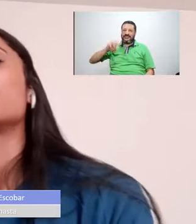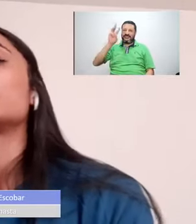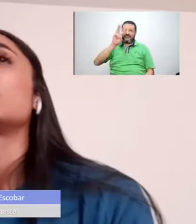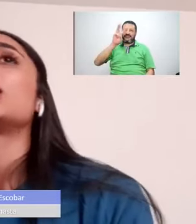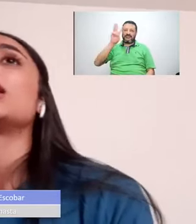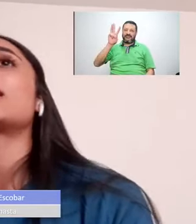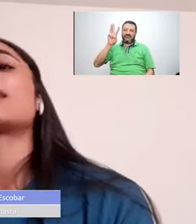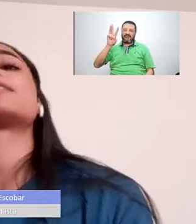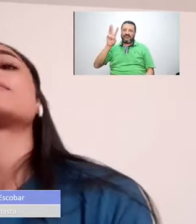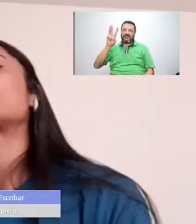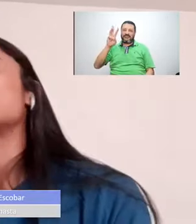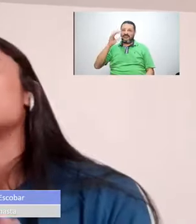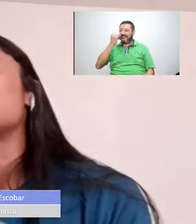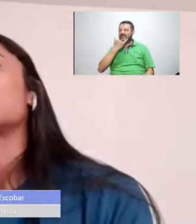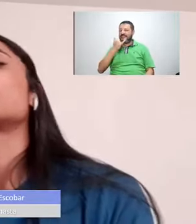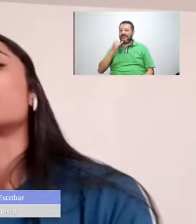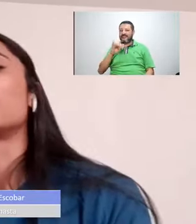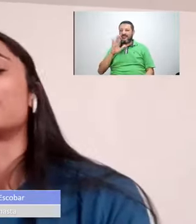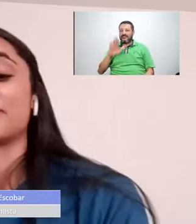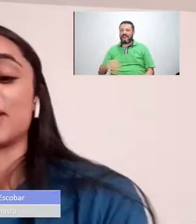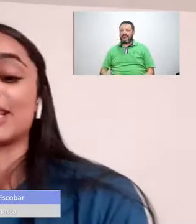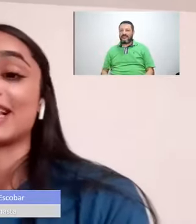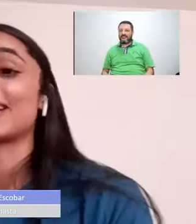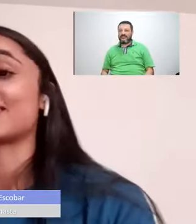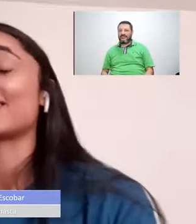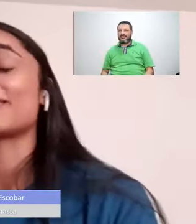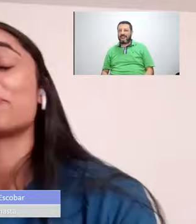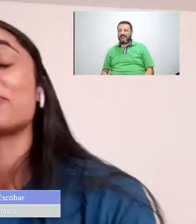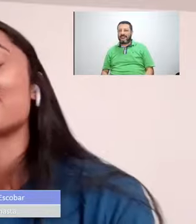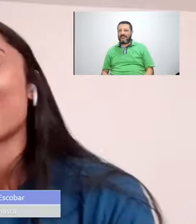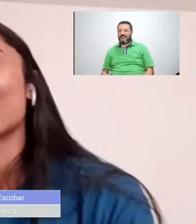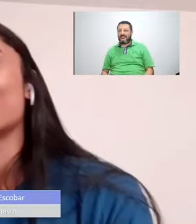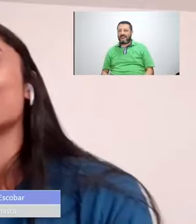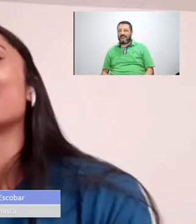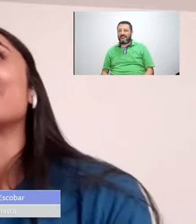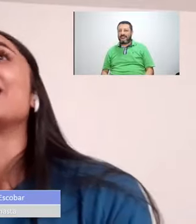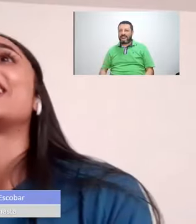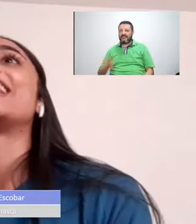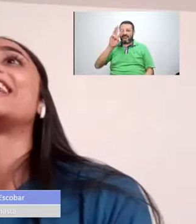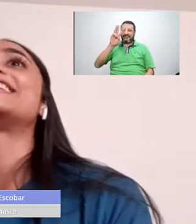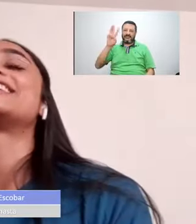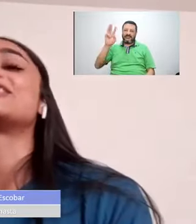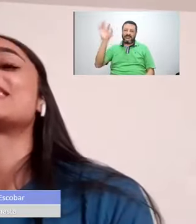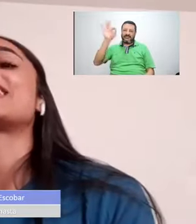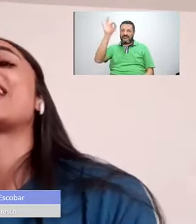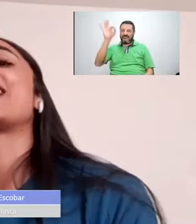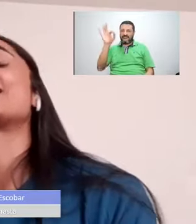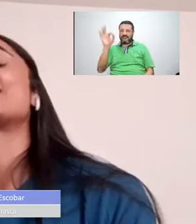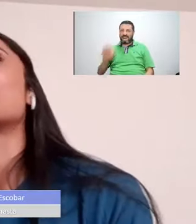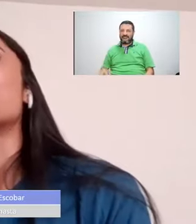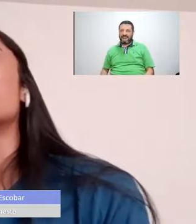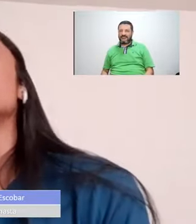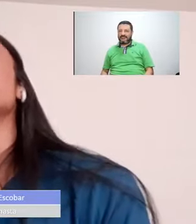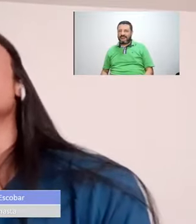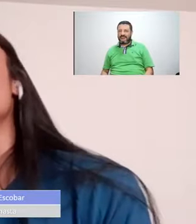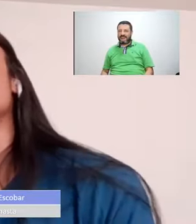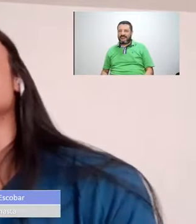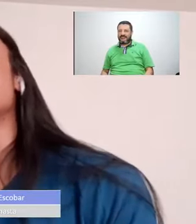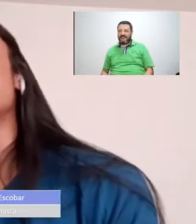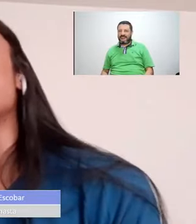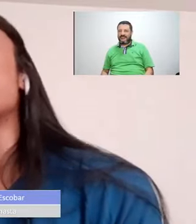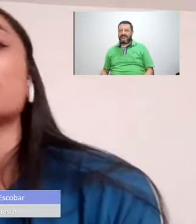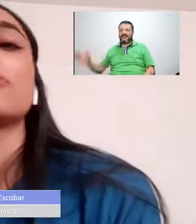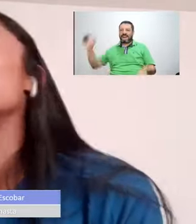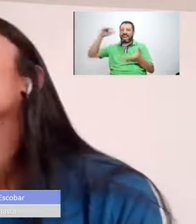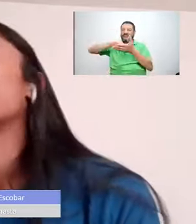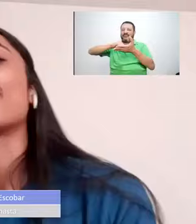falla y que esa partecita estuvo dentro del 33%, entonces les tocó volverme a